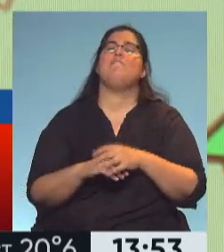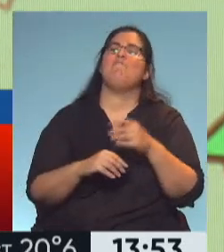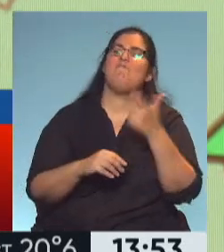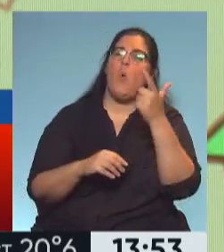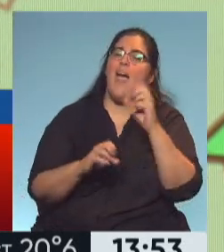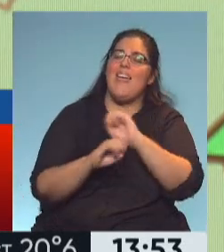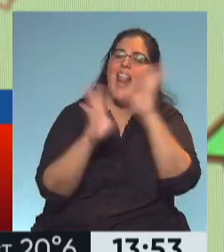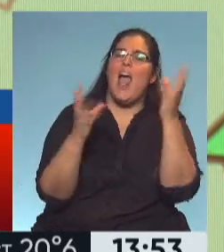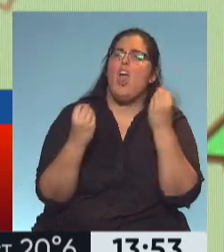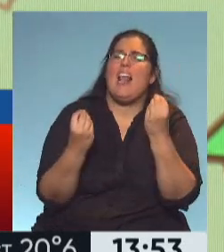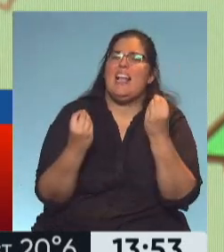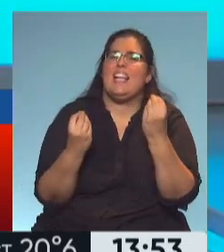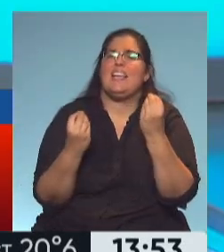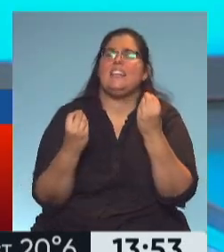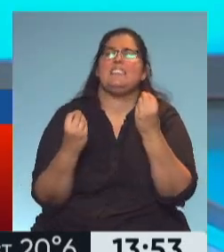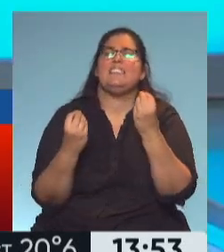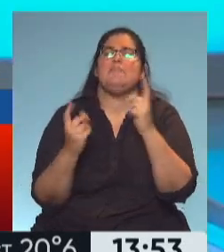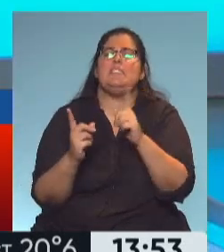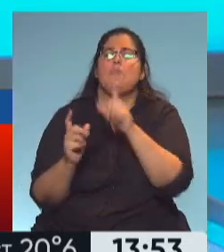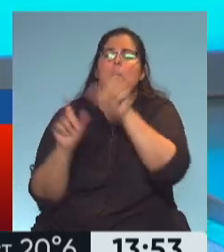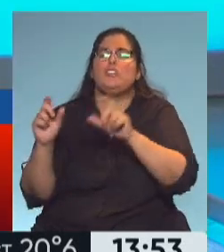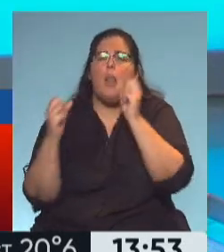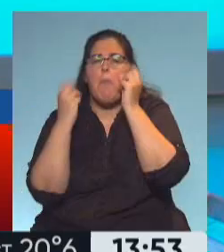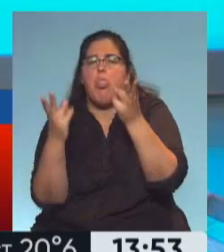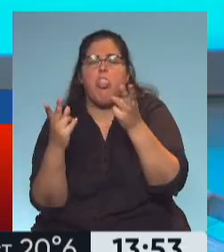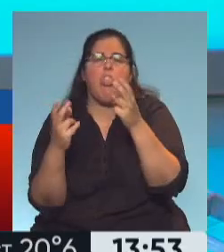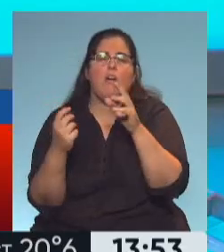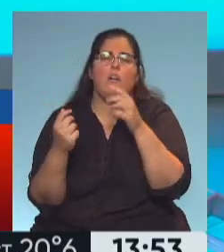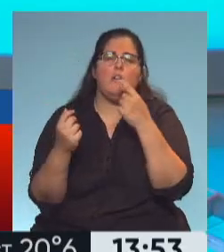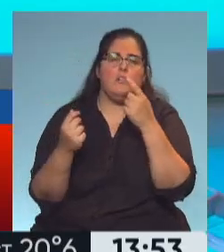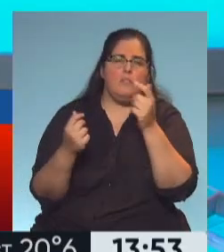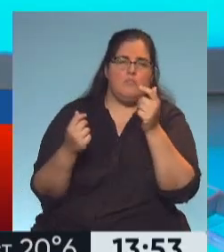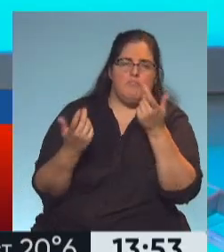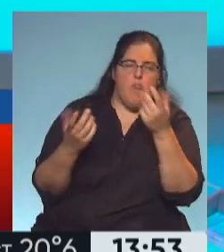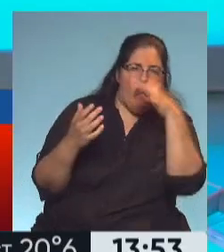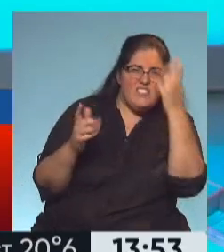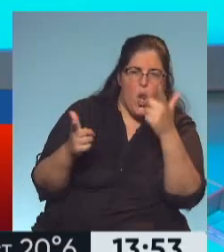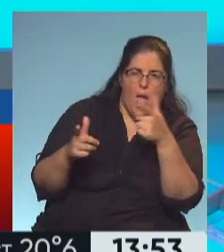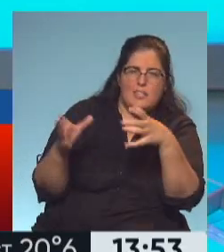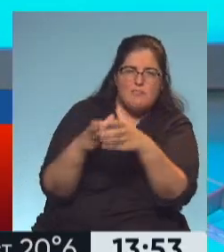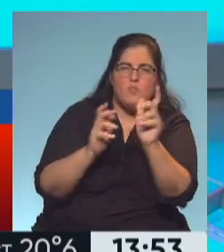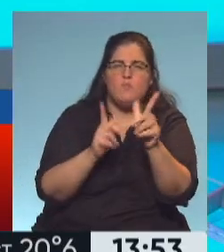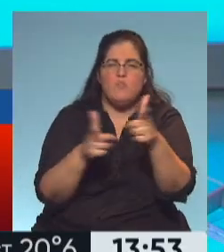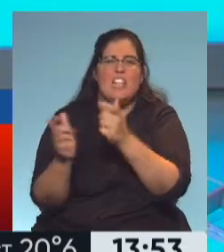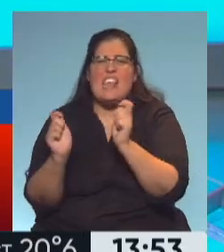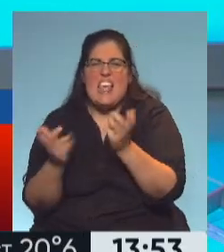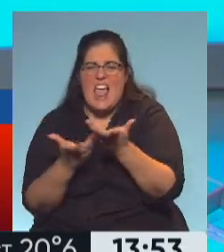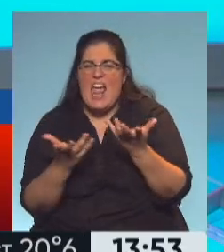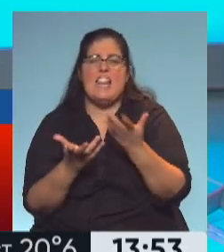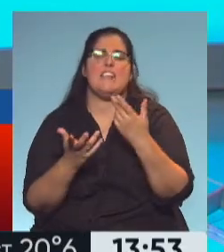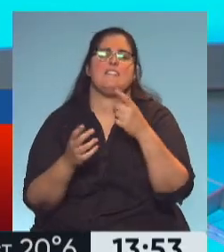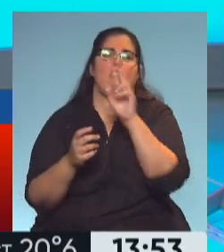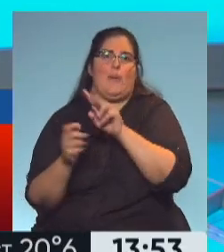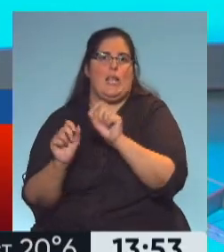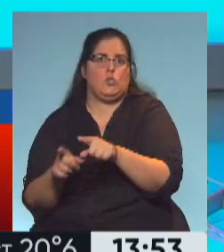claridad de quiénes son estos insurgentes, estos irregulares que se han cruzado al lado venezolano y con los cuales